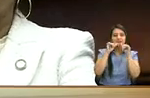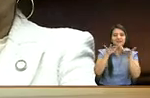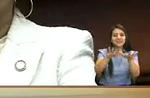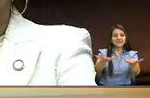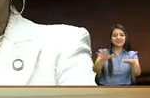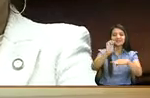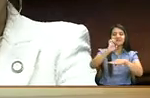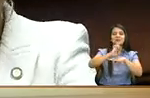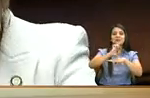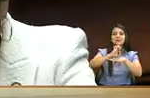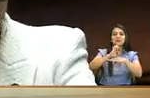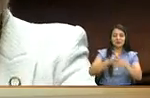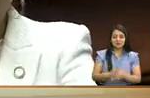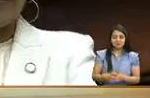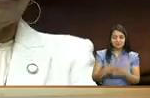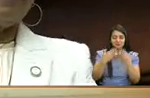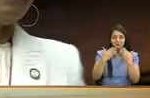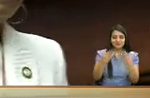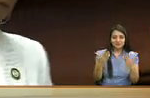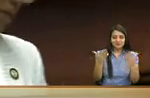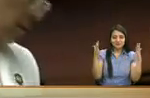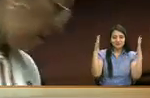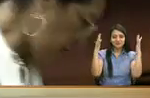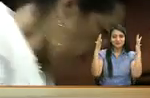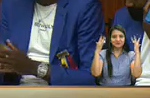nuestro Ecuador. Muchas gracias.